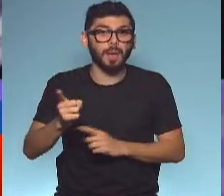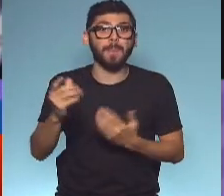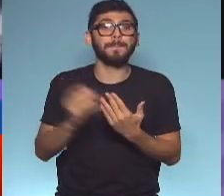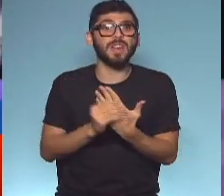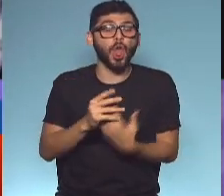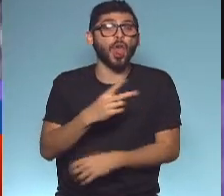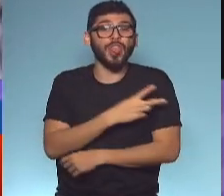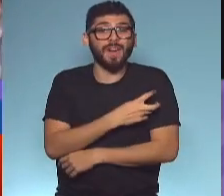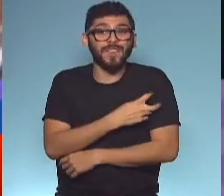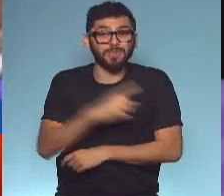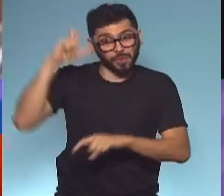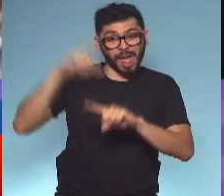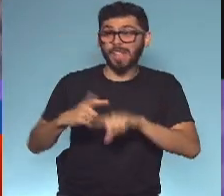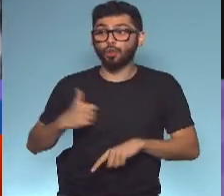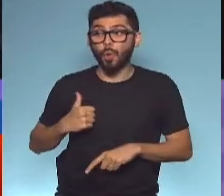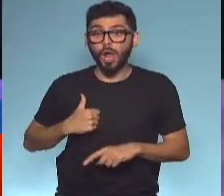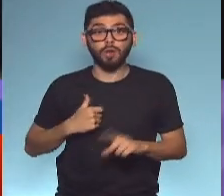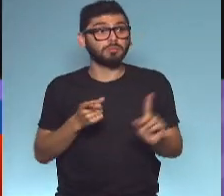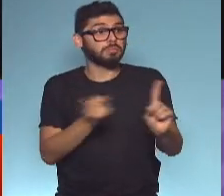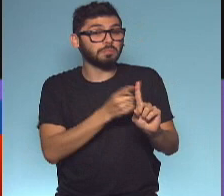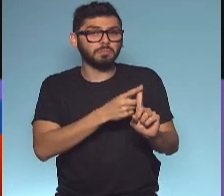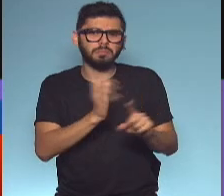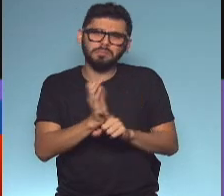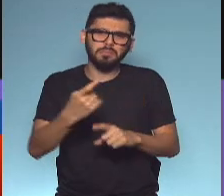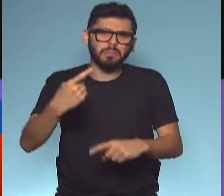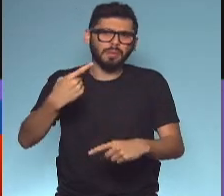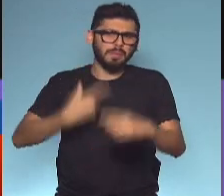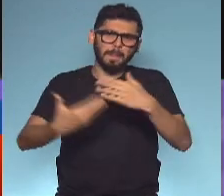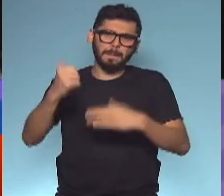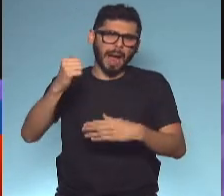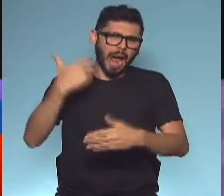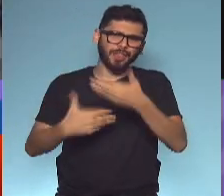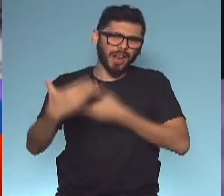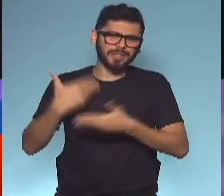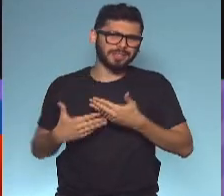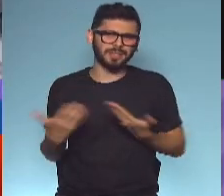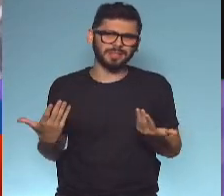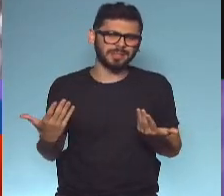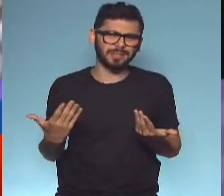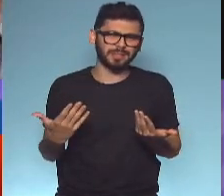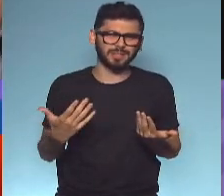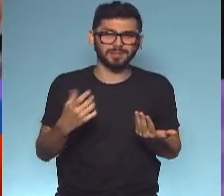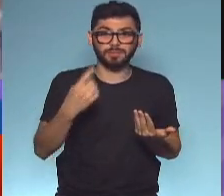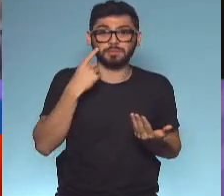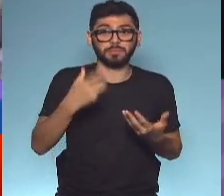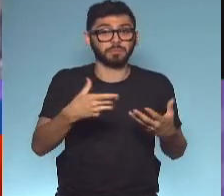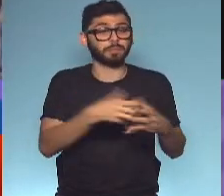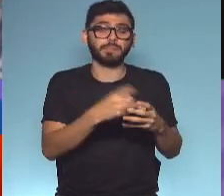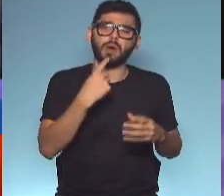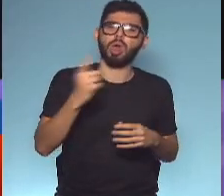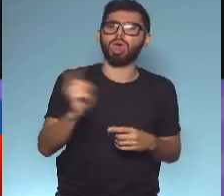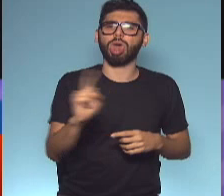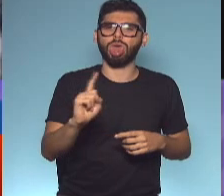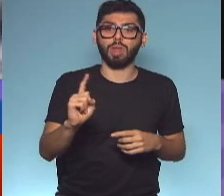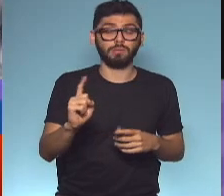relación que tuvimos los excombatientes es un retroceso absoluto, digamos. Aparecieron allí todos los sectores negacionistas.